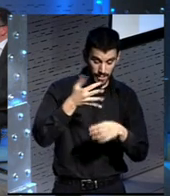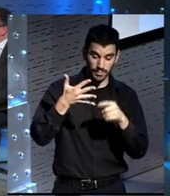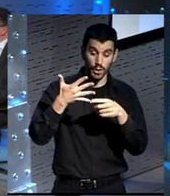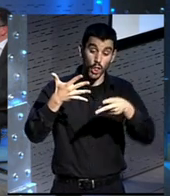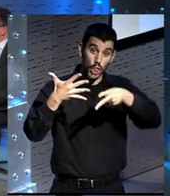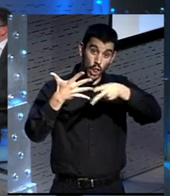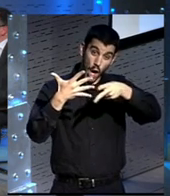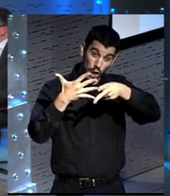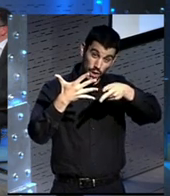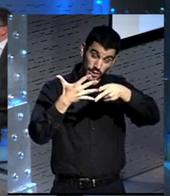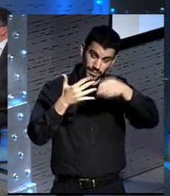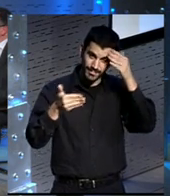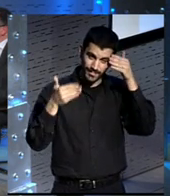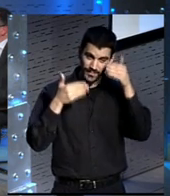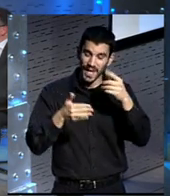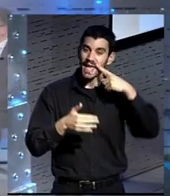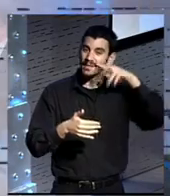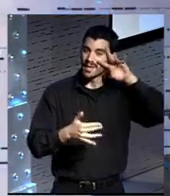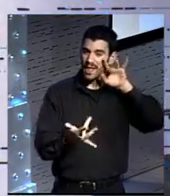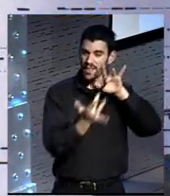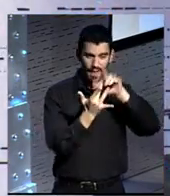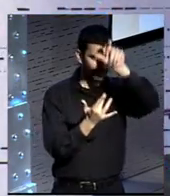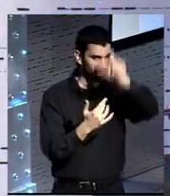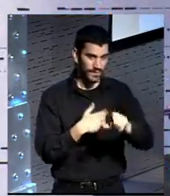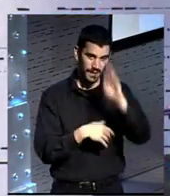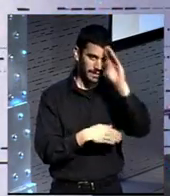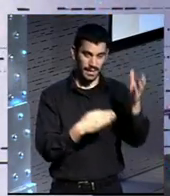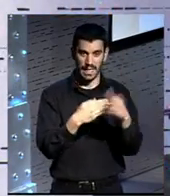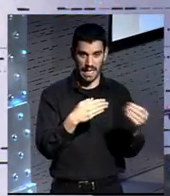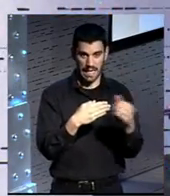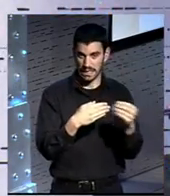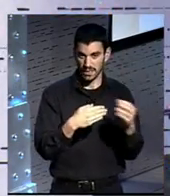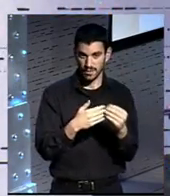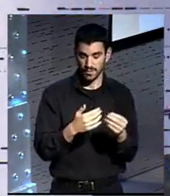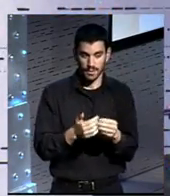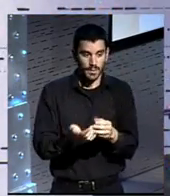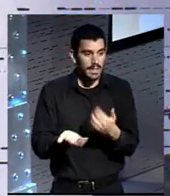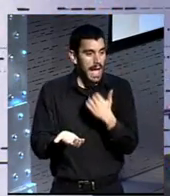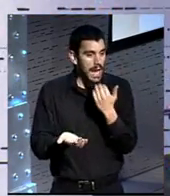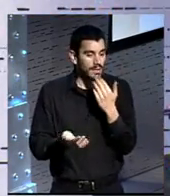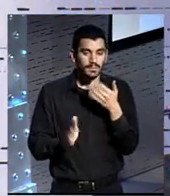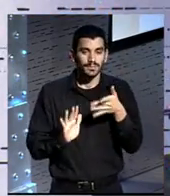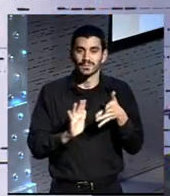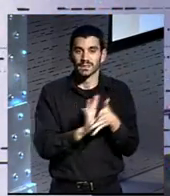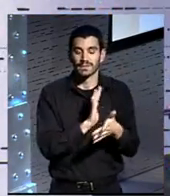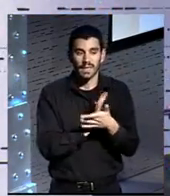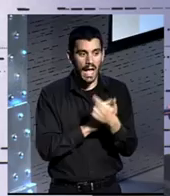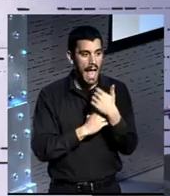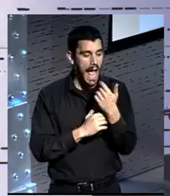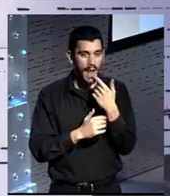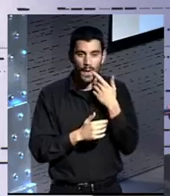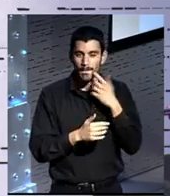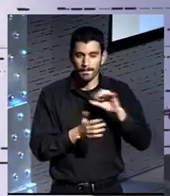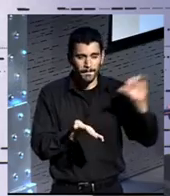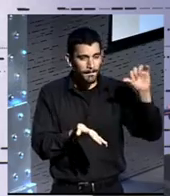cliente. El Net Promoter Score es para nosotros como el paradigma y es lo que miramos en cada comité de